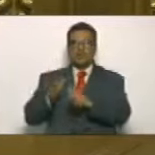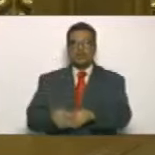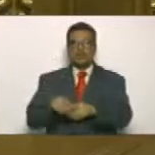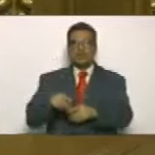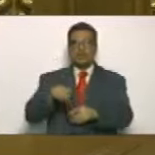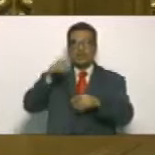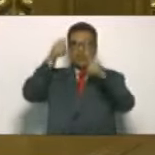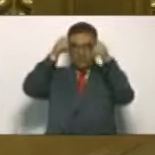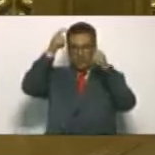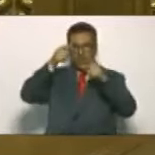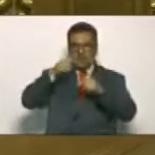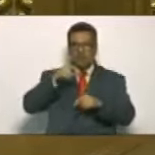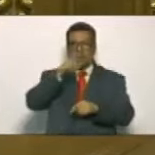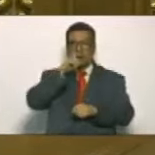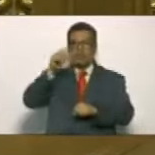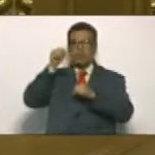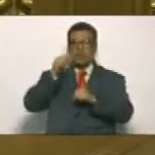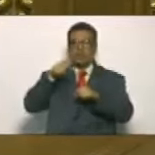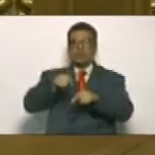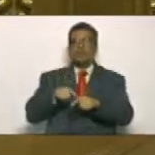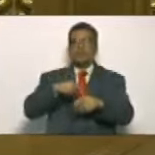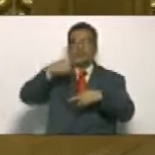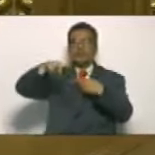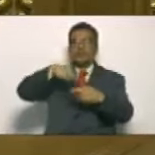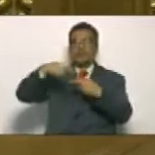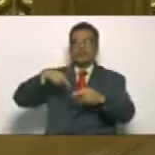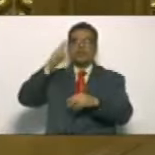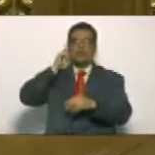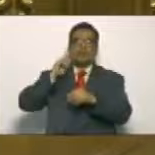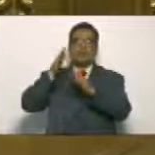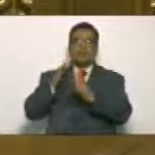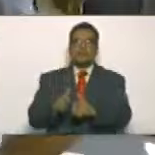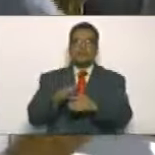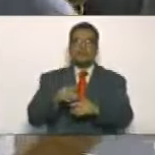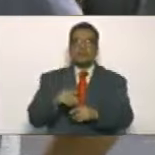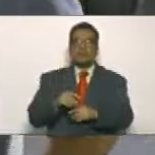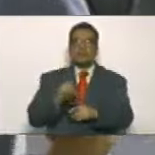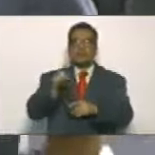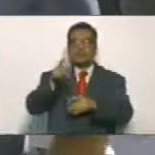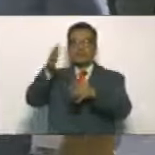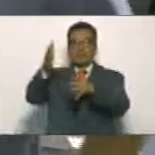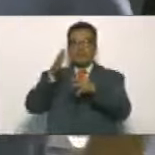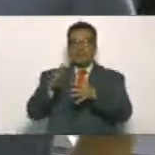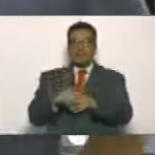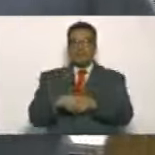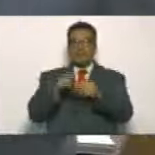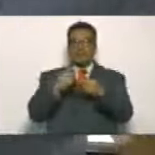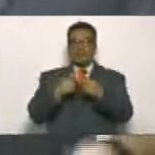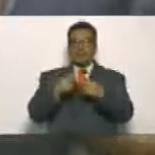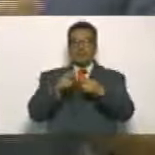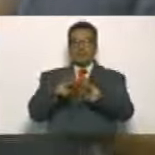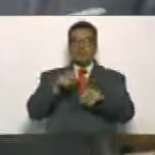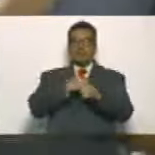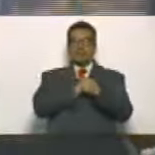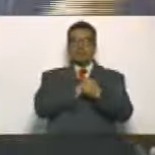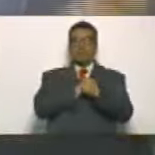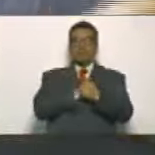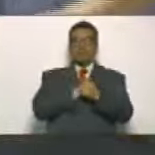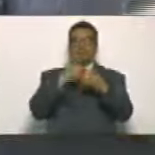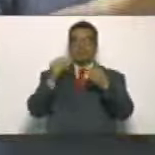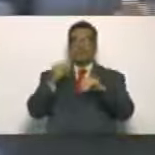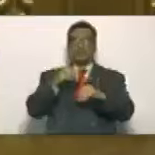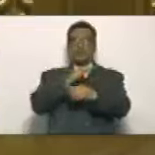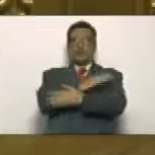a Chávez, a Nicolás Maduro y a la revolución bolivariana, que seremos triunfantes en paz, en amor y con